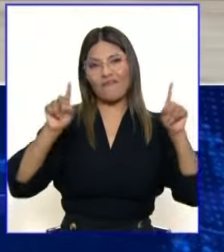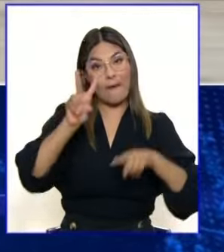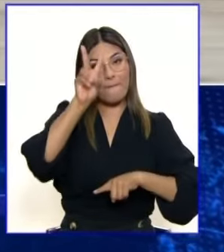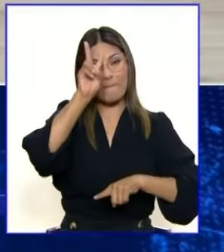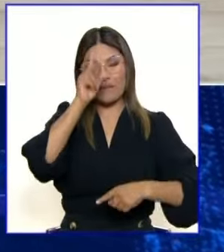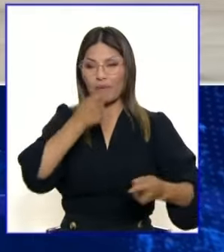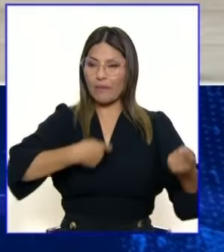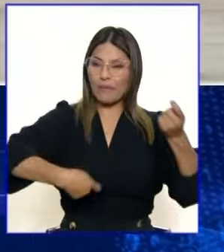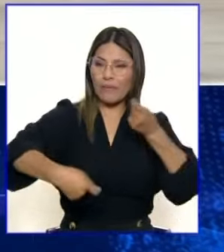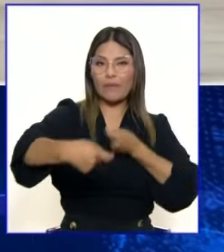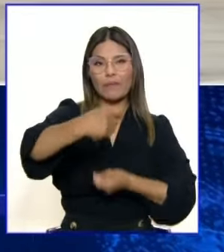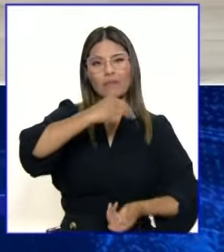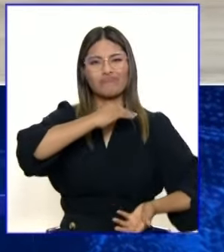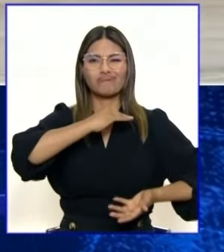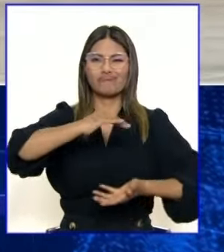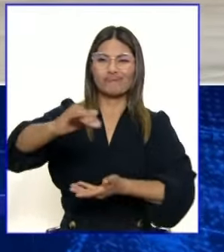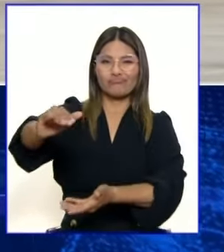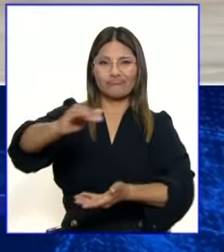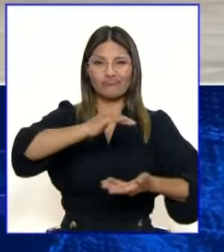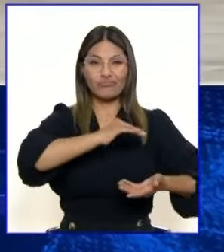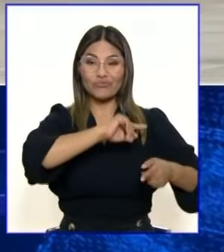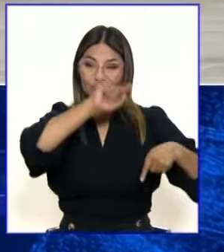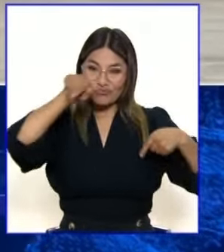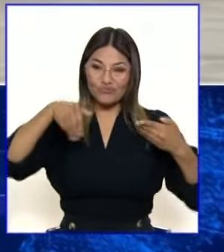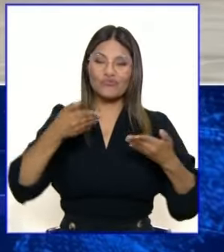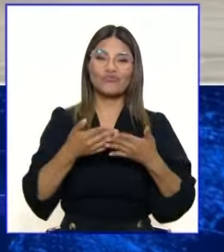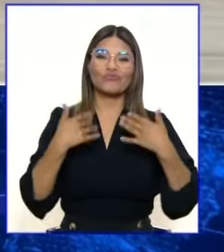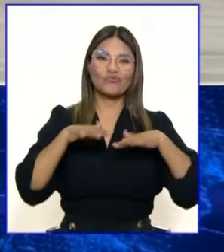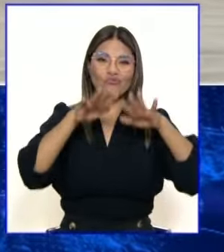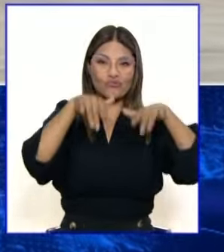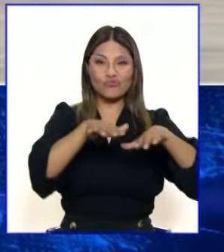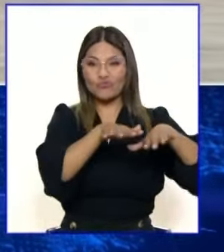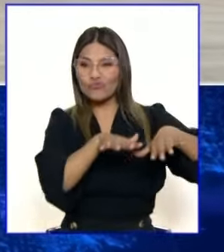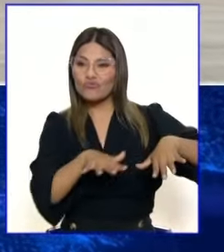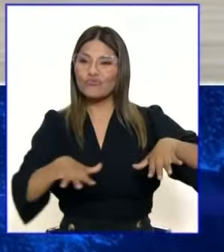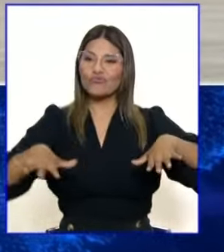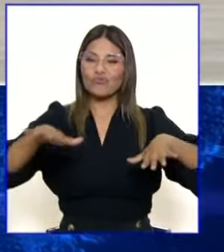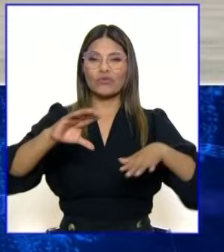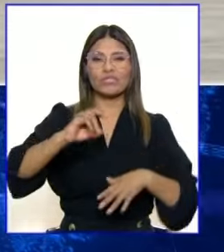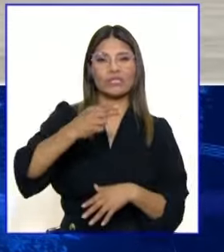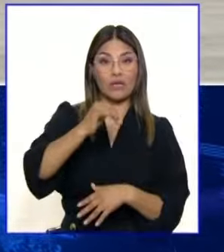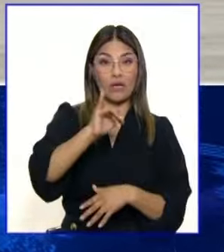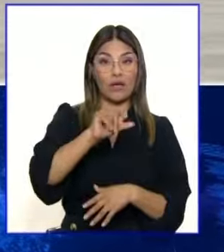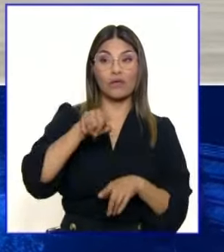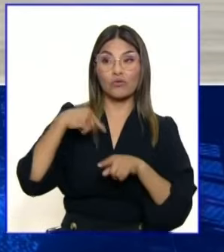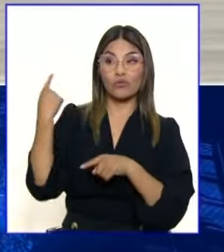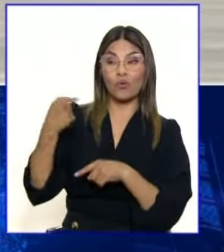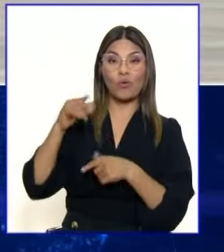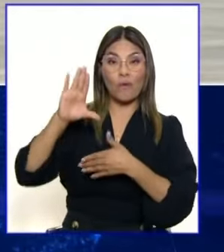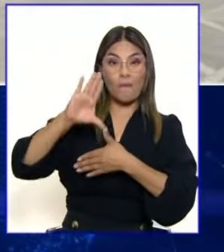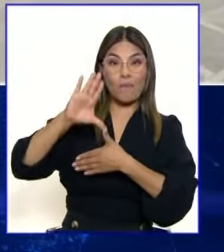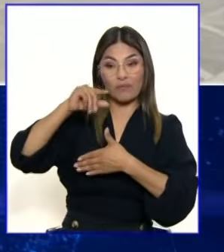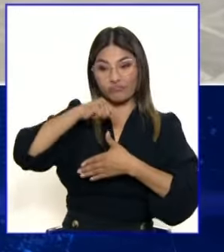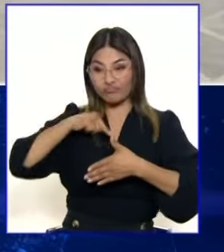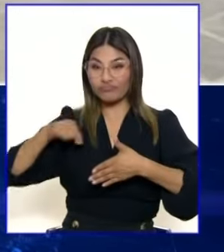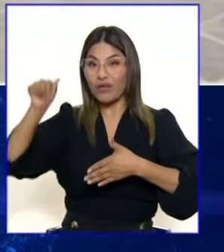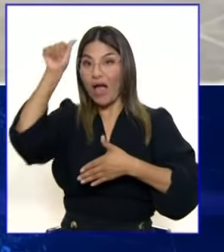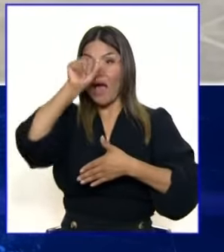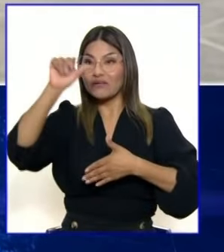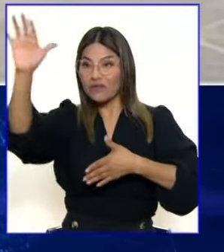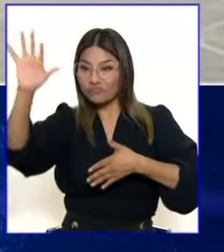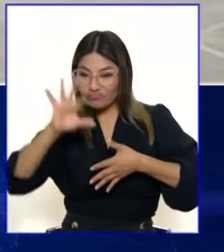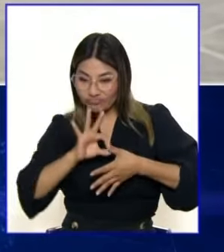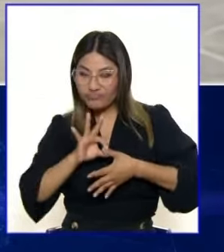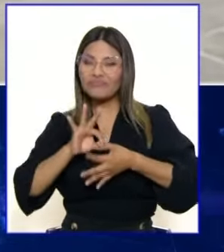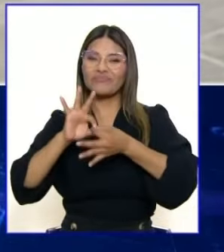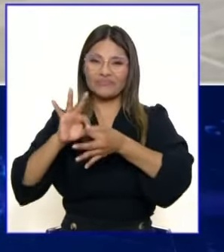y comercial del Perú, de Chancay, de la región sudamericana con los países del Asia-Pacífico. Está con nosotros, cómo no,